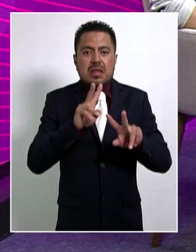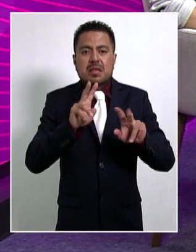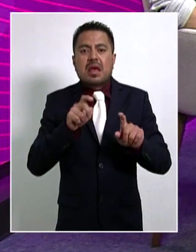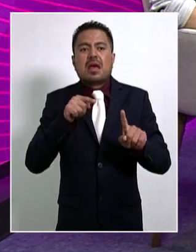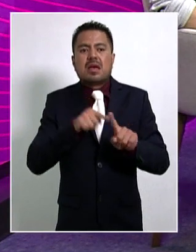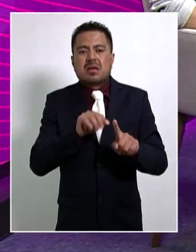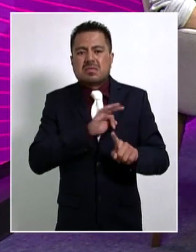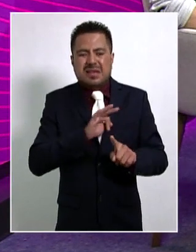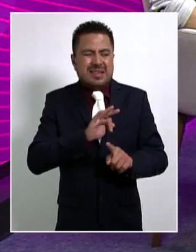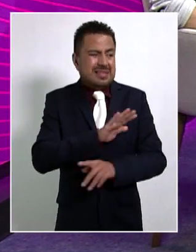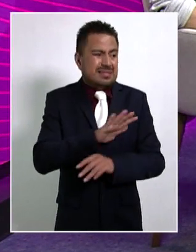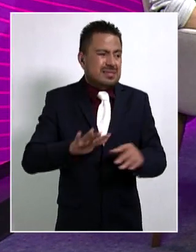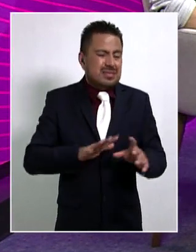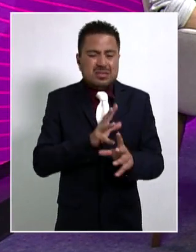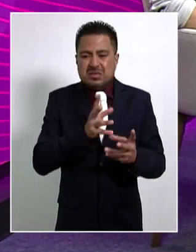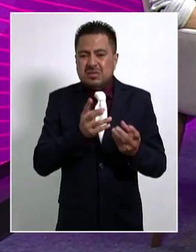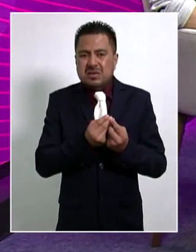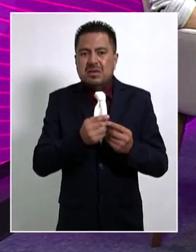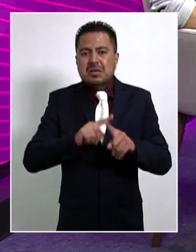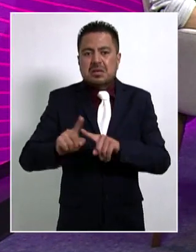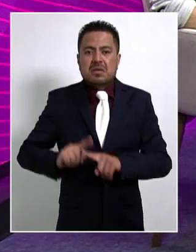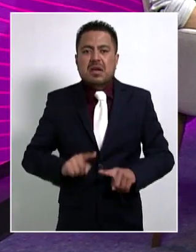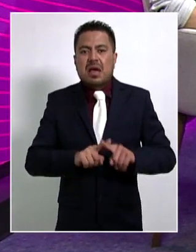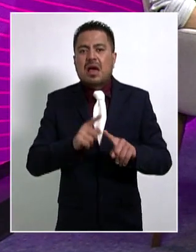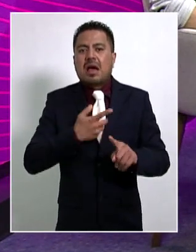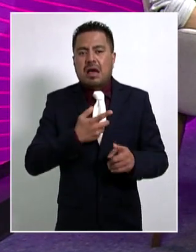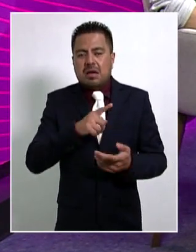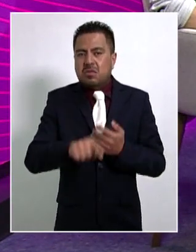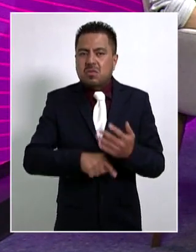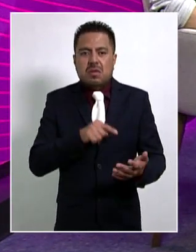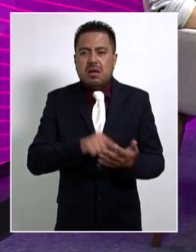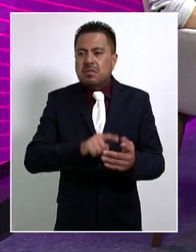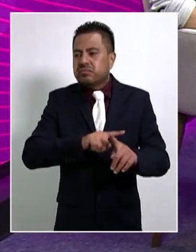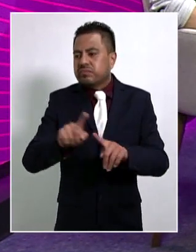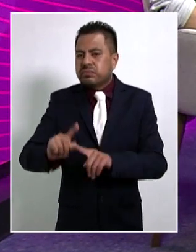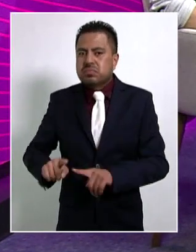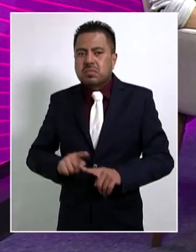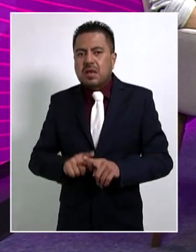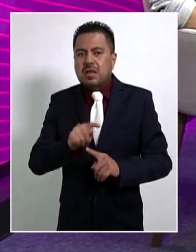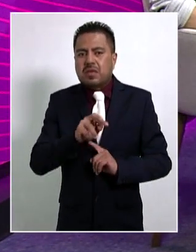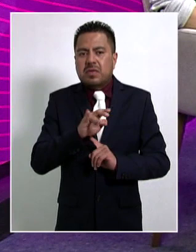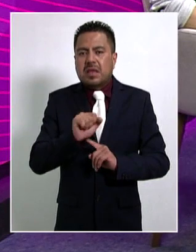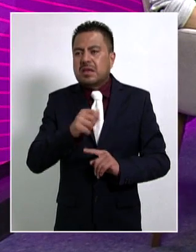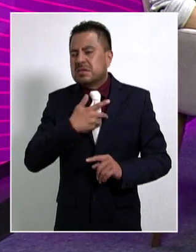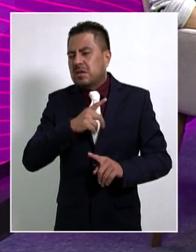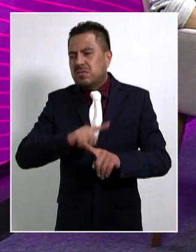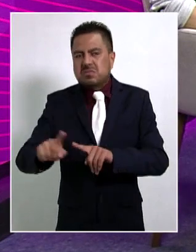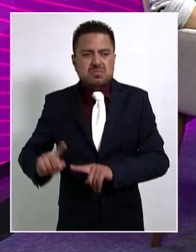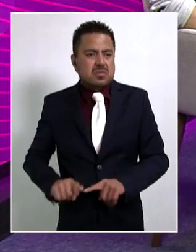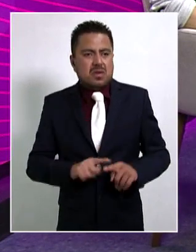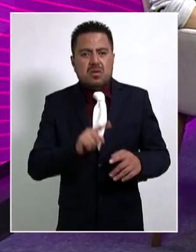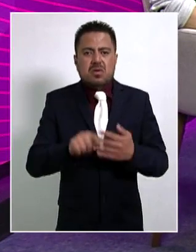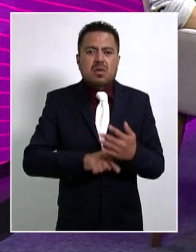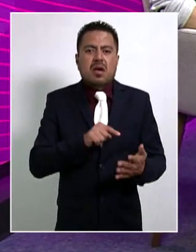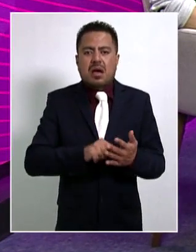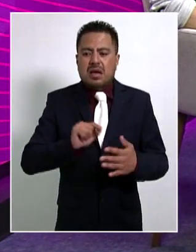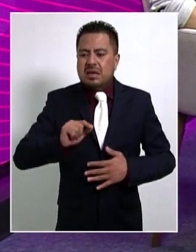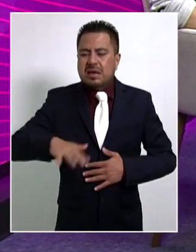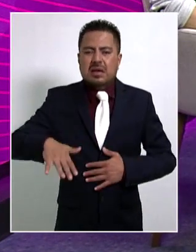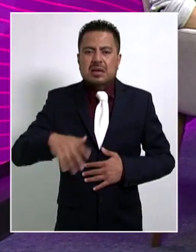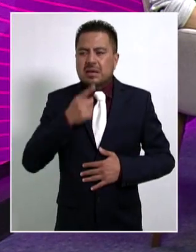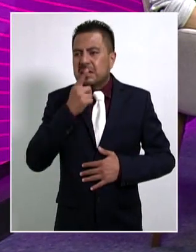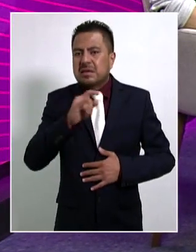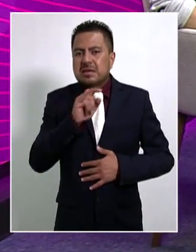nos atañen a todos, porque la diversidad estamos en todos lados y las personas trans estamos en todos lados. Hace un momento